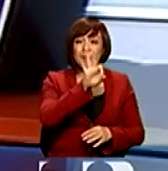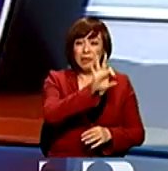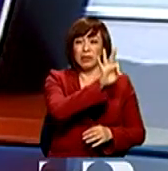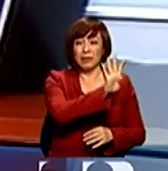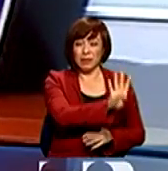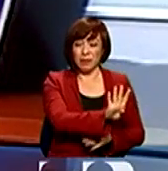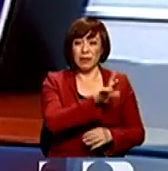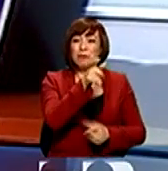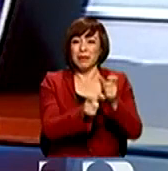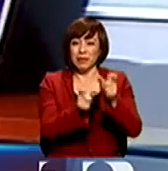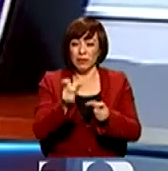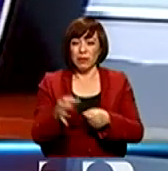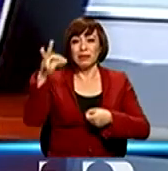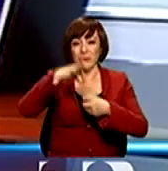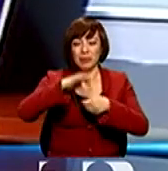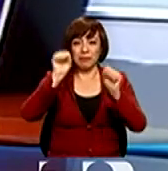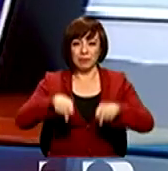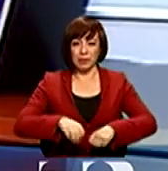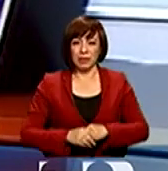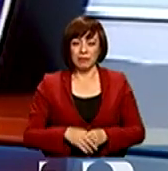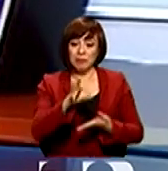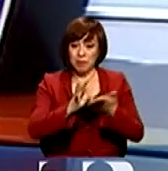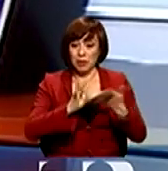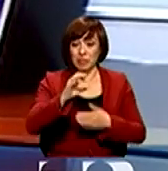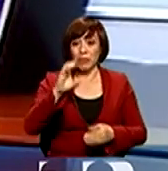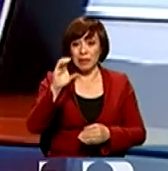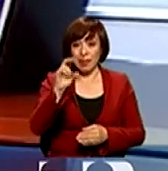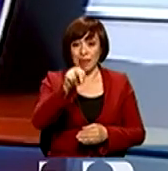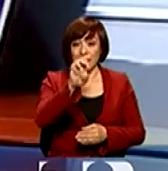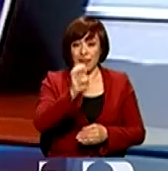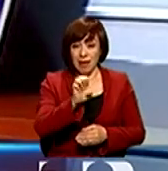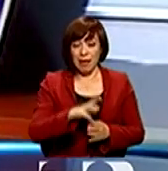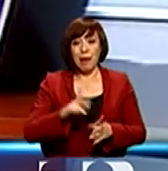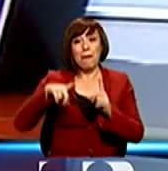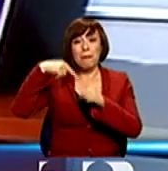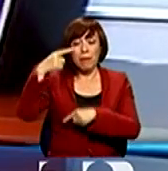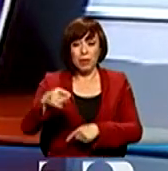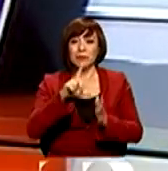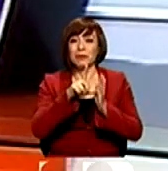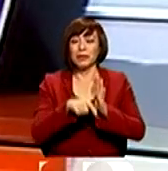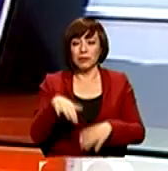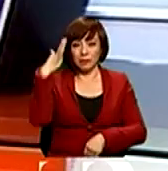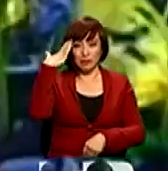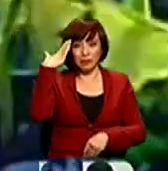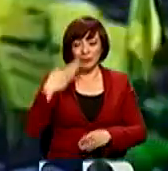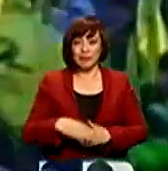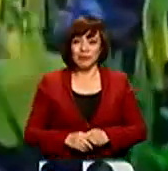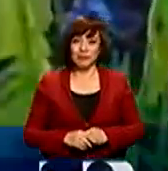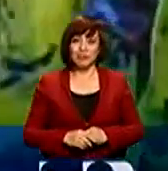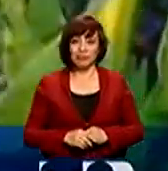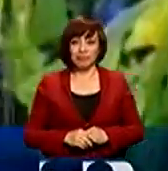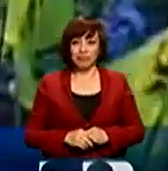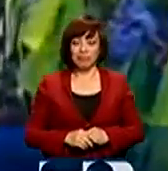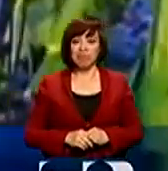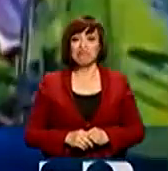13.261.994 electores. La aprobación oficial por parte del CNE se producirá en los próximos minutos. Un fenómeno